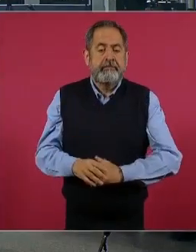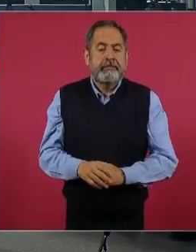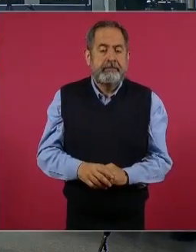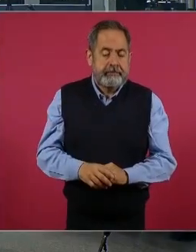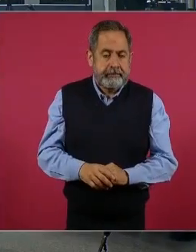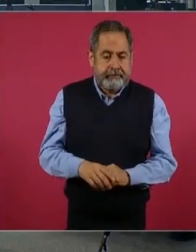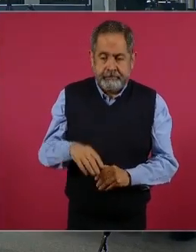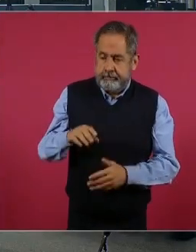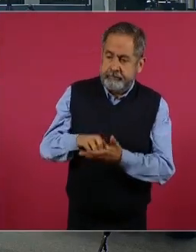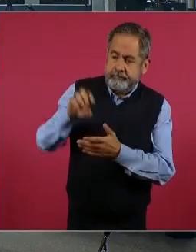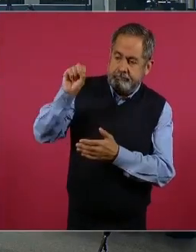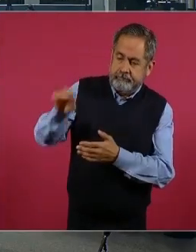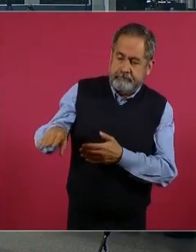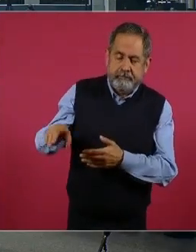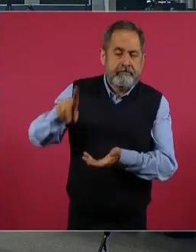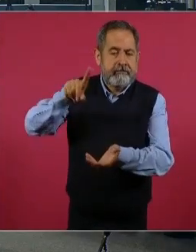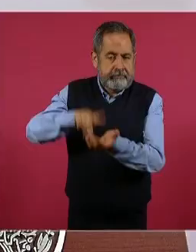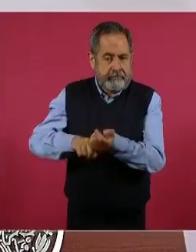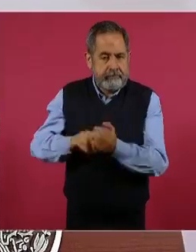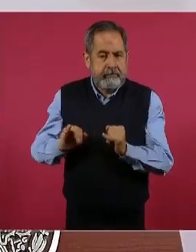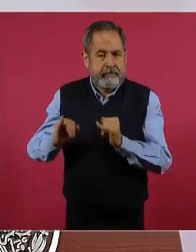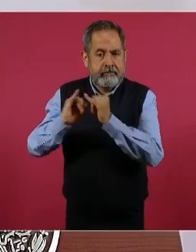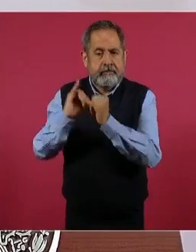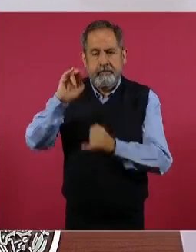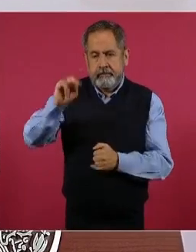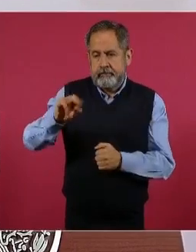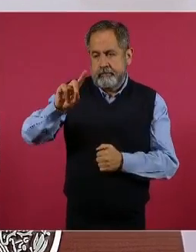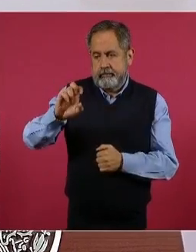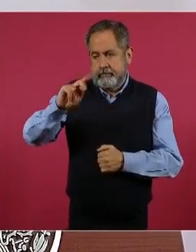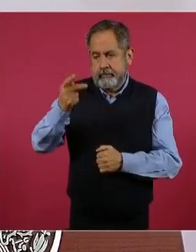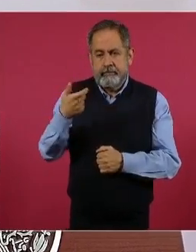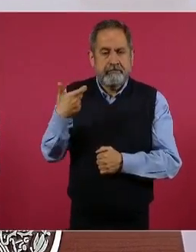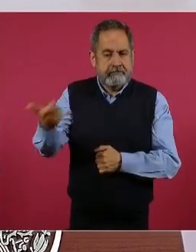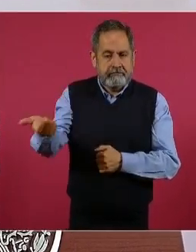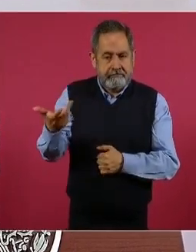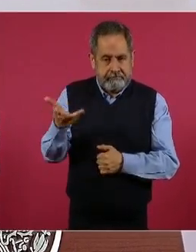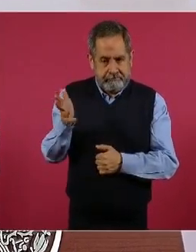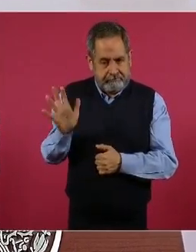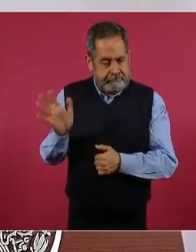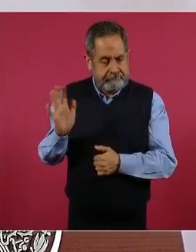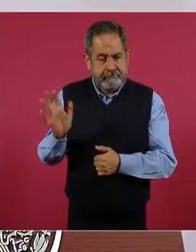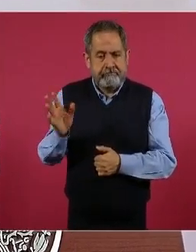Ya está en el Instituto para devolverle al pueblo lo robado.